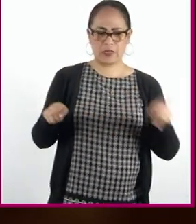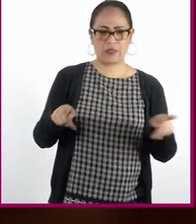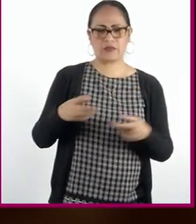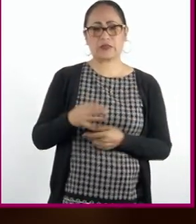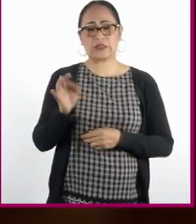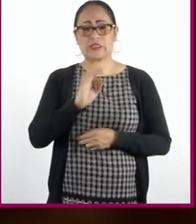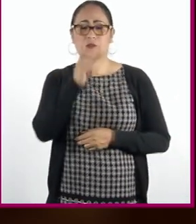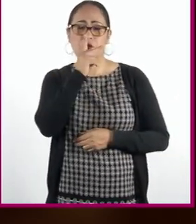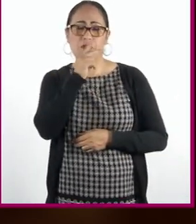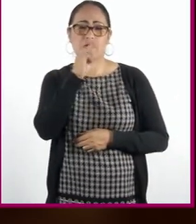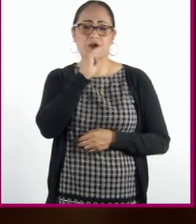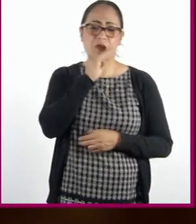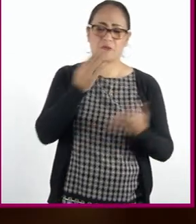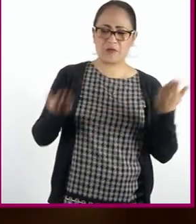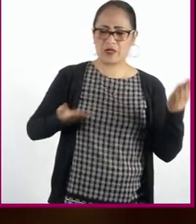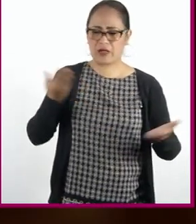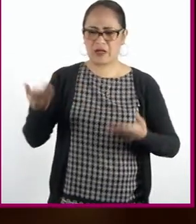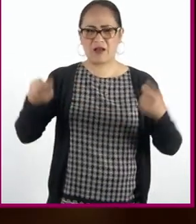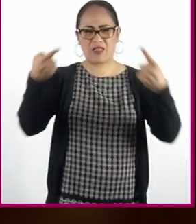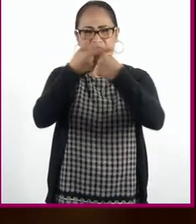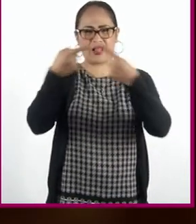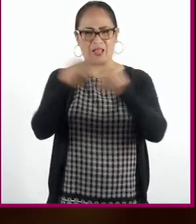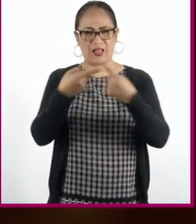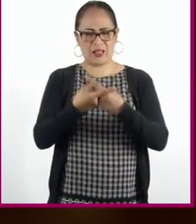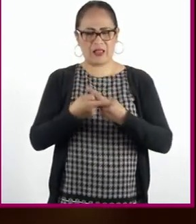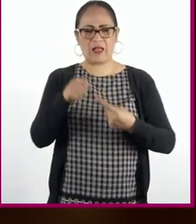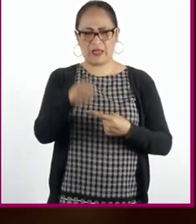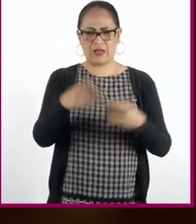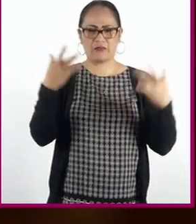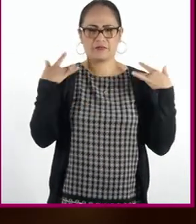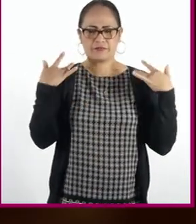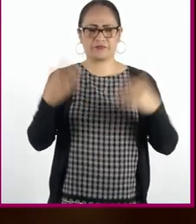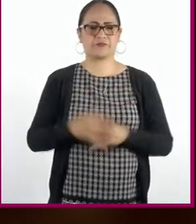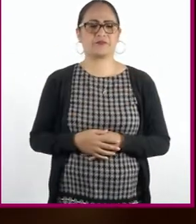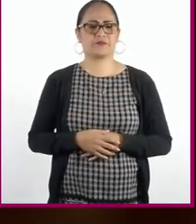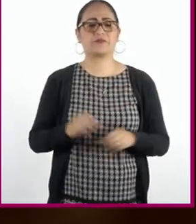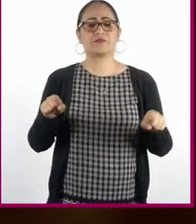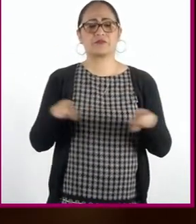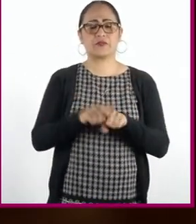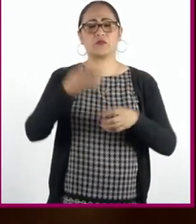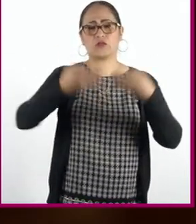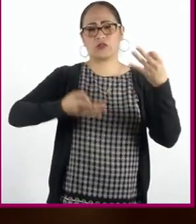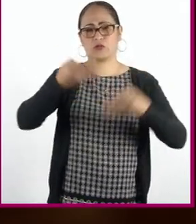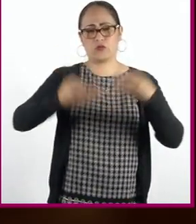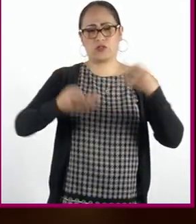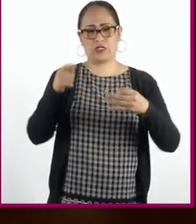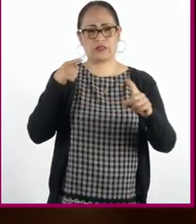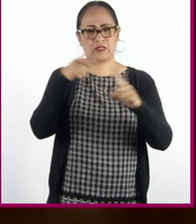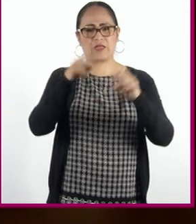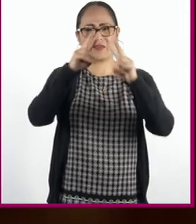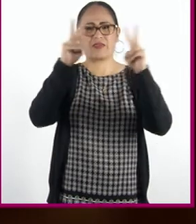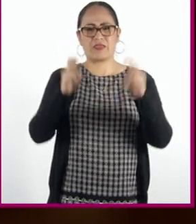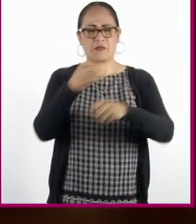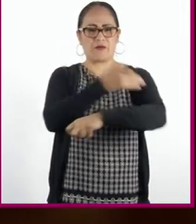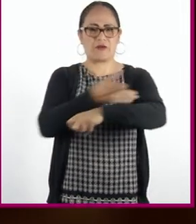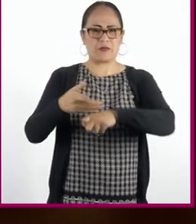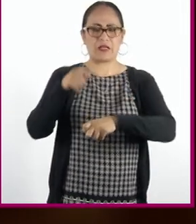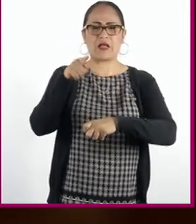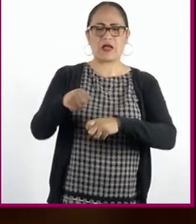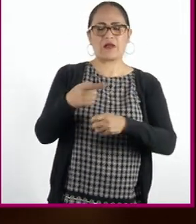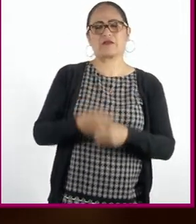con los padres o con cualquier persona adulta. Por su parte, en los tribunales en materia familiar se dirimen los conflictos